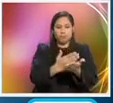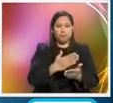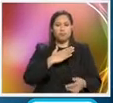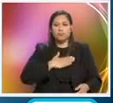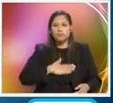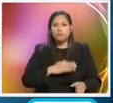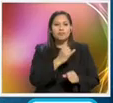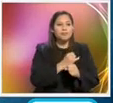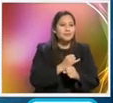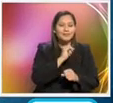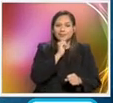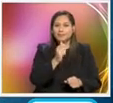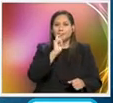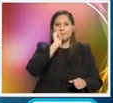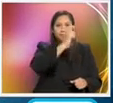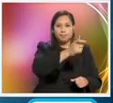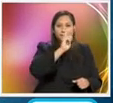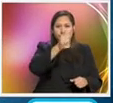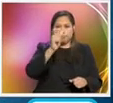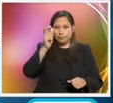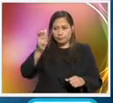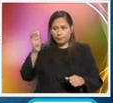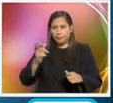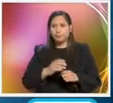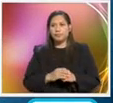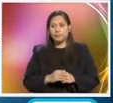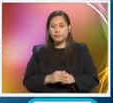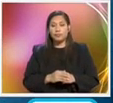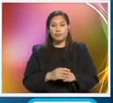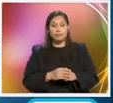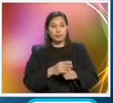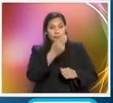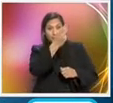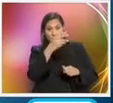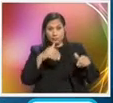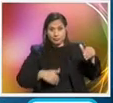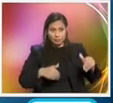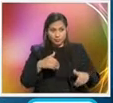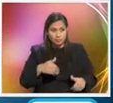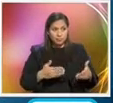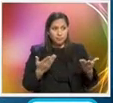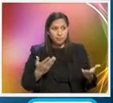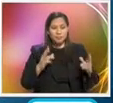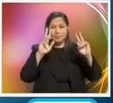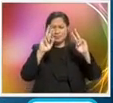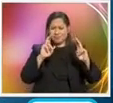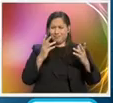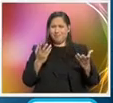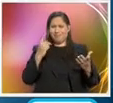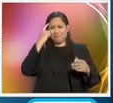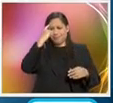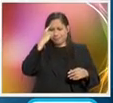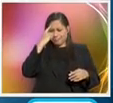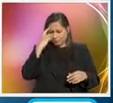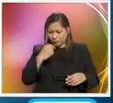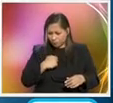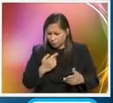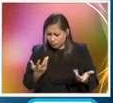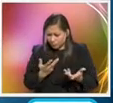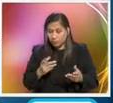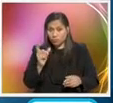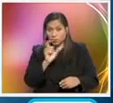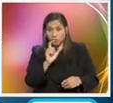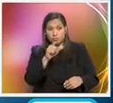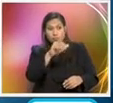no investiguen qué pasó. Y entonces es una obra que te hace todo un cuestionamiento moral y ético de tú qué harías en una